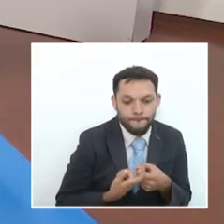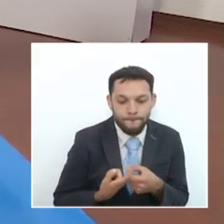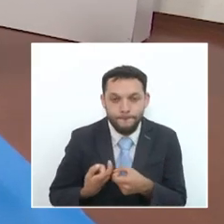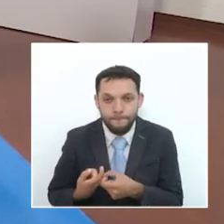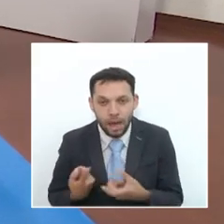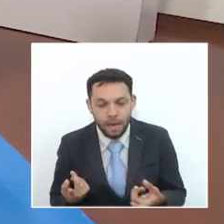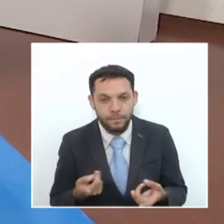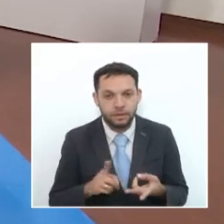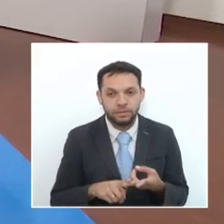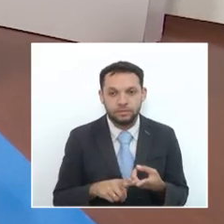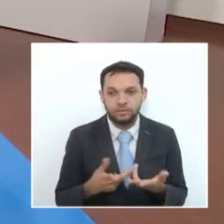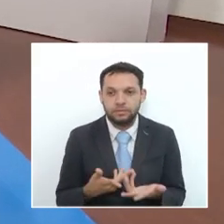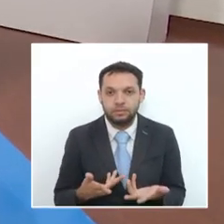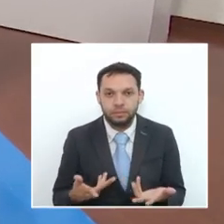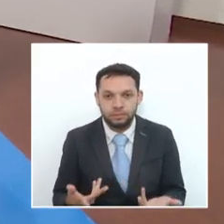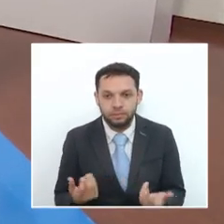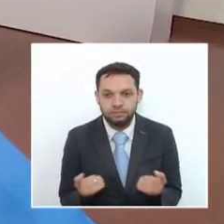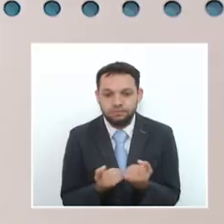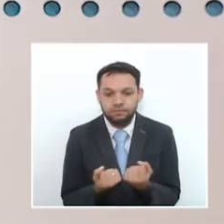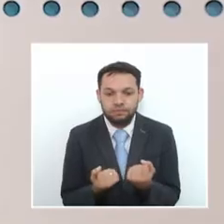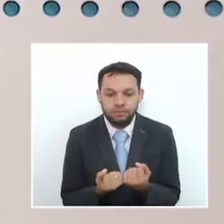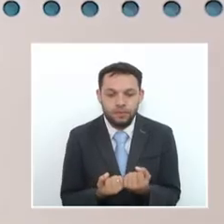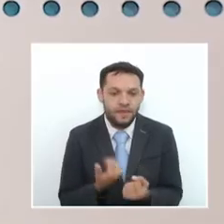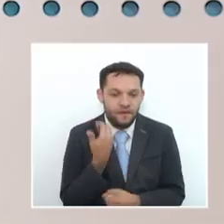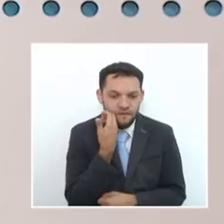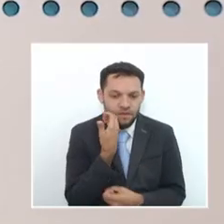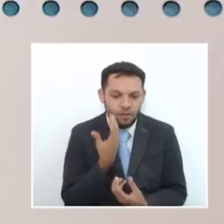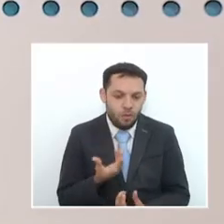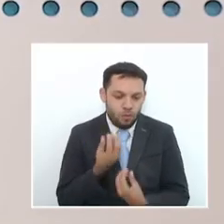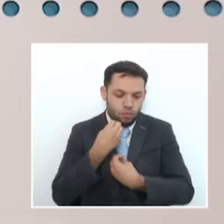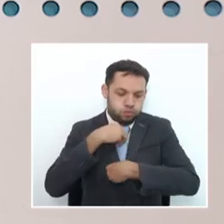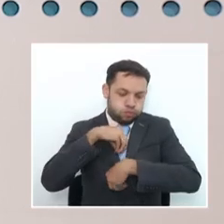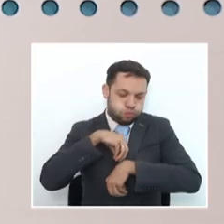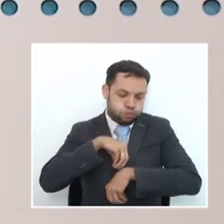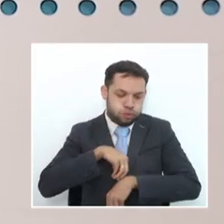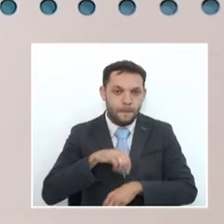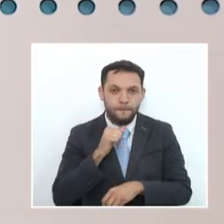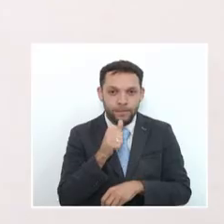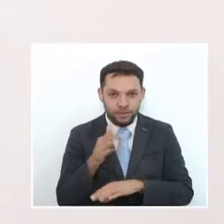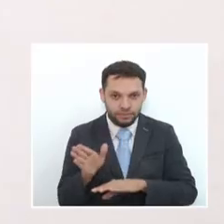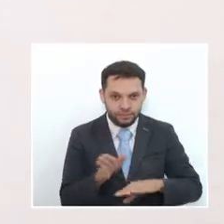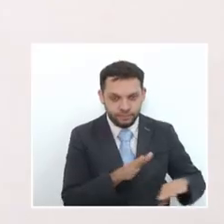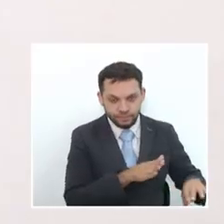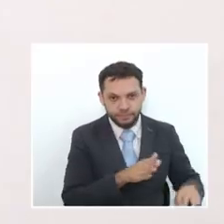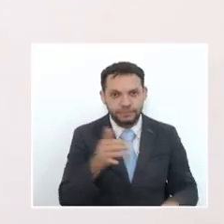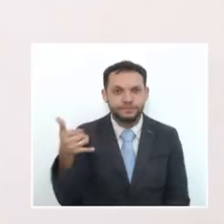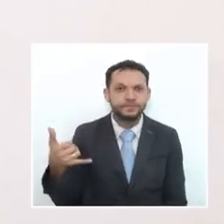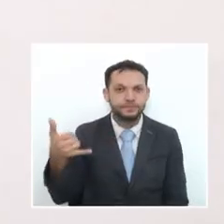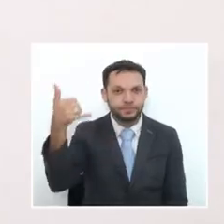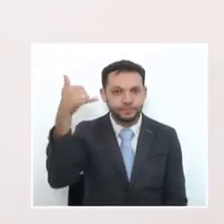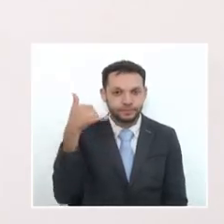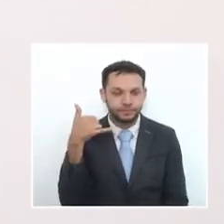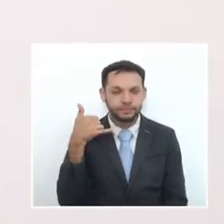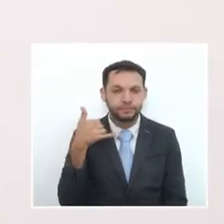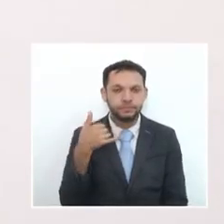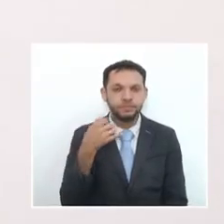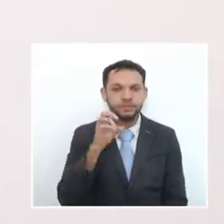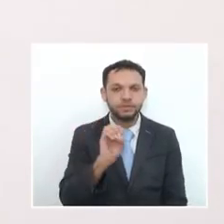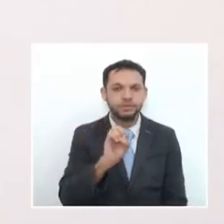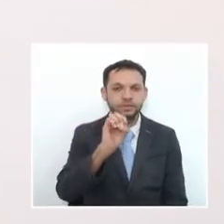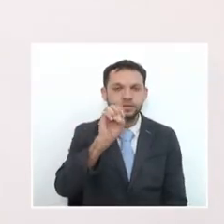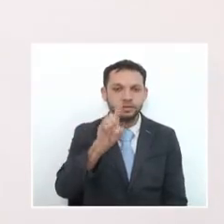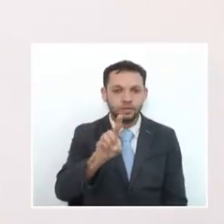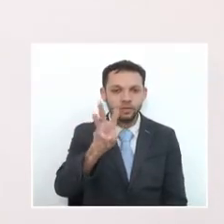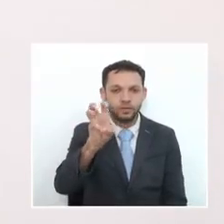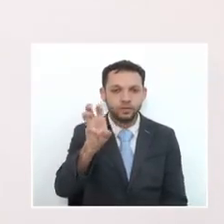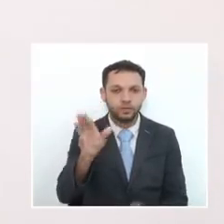No, total. Entonces llega el proceso de la enfermedad. ¿Es con cuál acompañante? Bueno, vamos a una llamada, vamos a integrar la línea